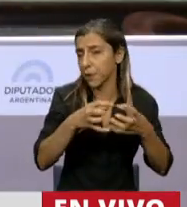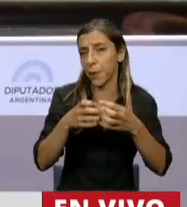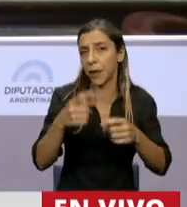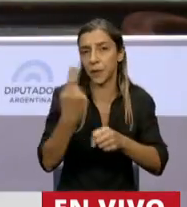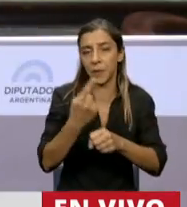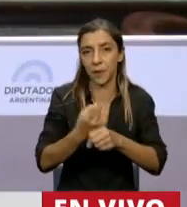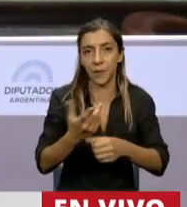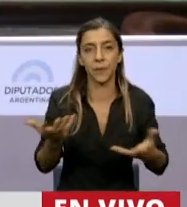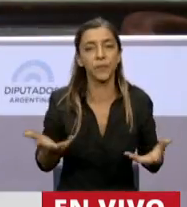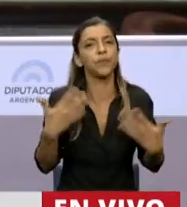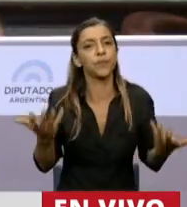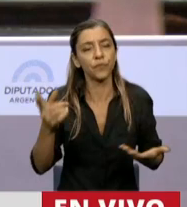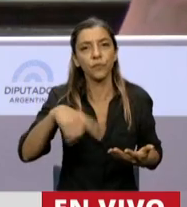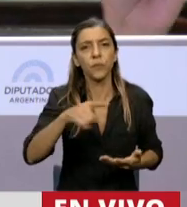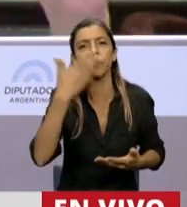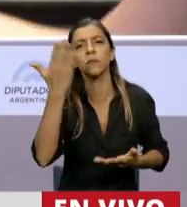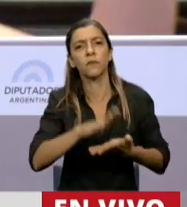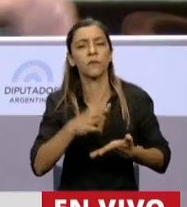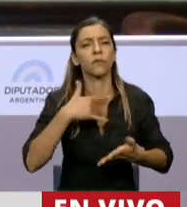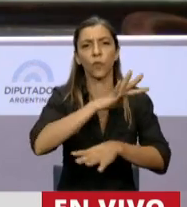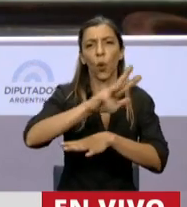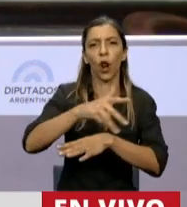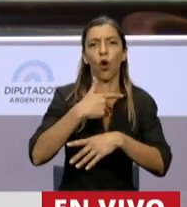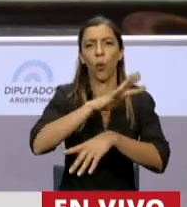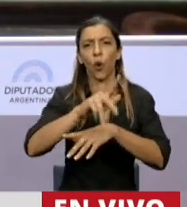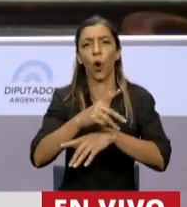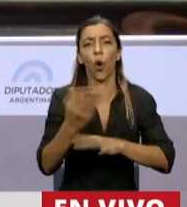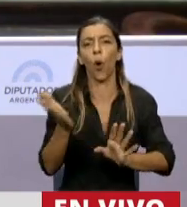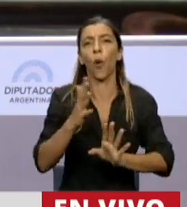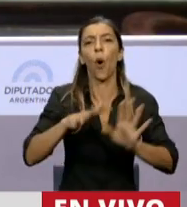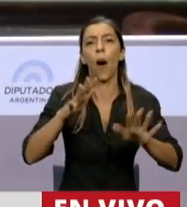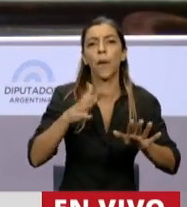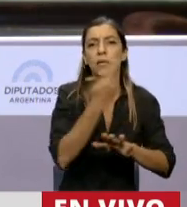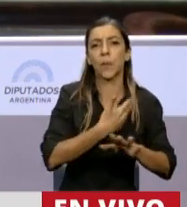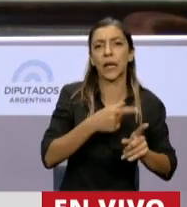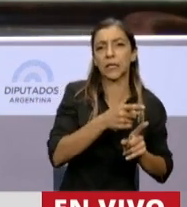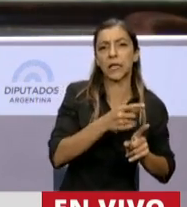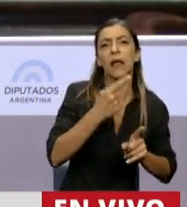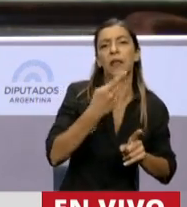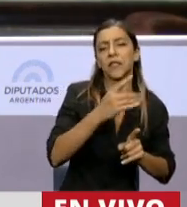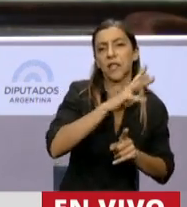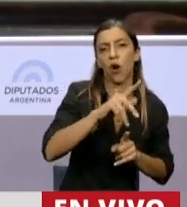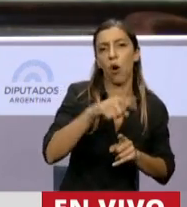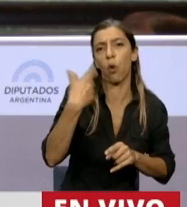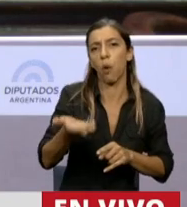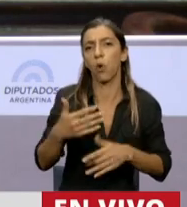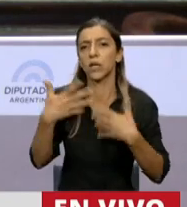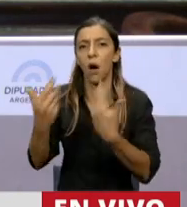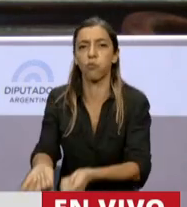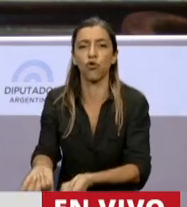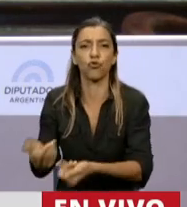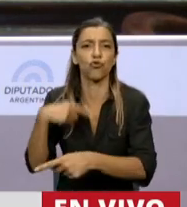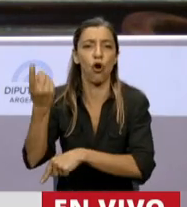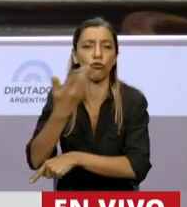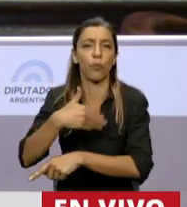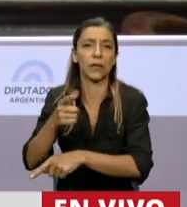Entonces ese doble estándar, hablar de robar cuando lo hace un presidente y avalar cuando lo hace otro presidente, bueno, estamos cansados del doble estándar.